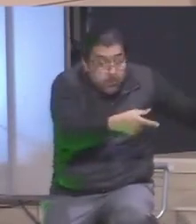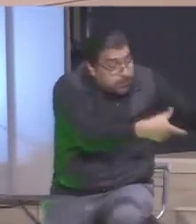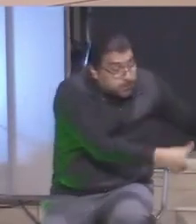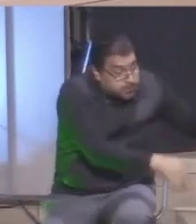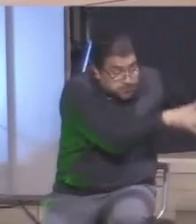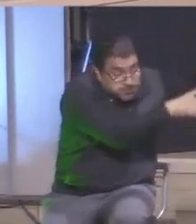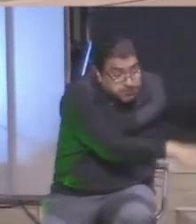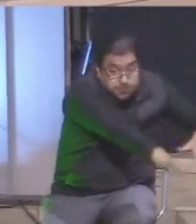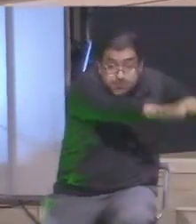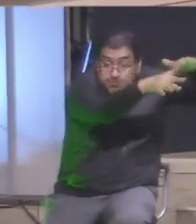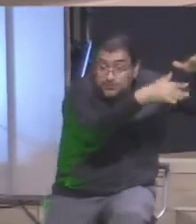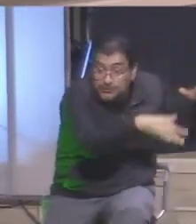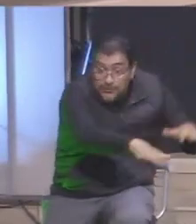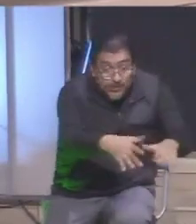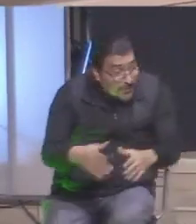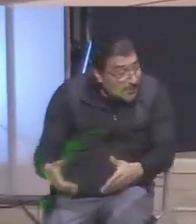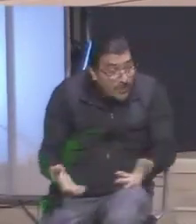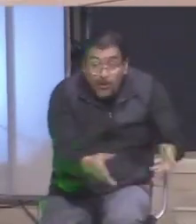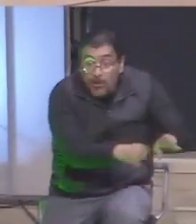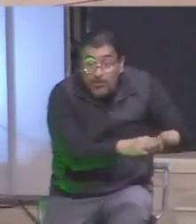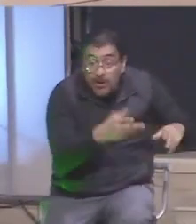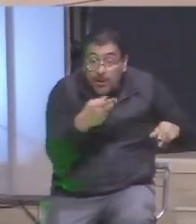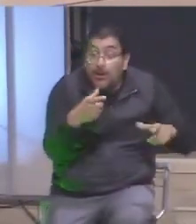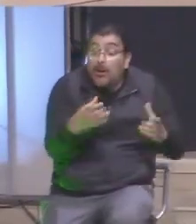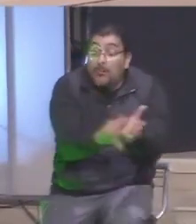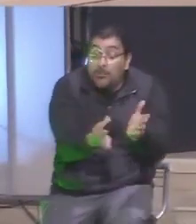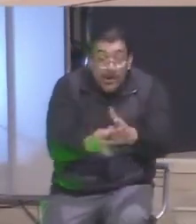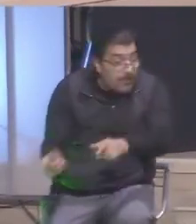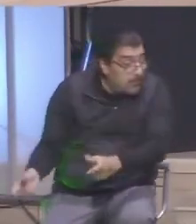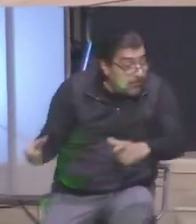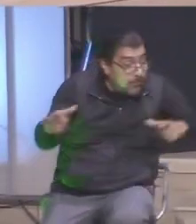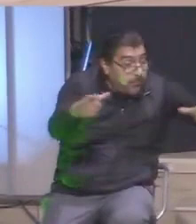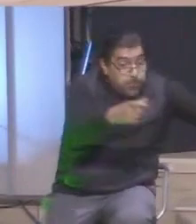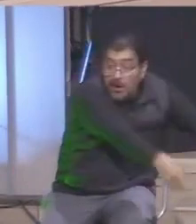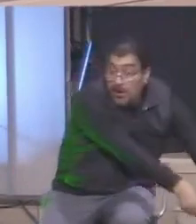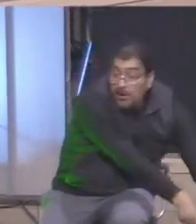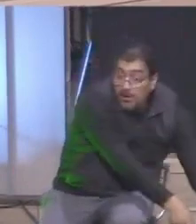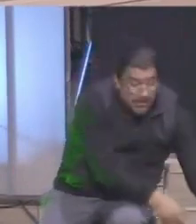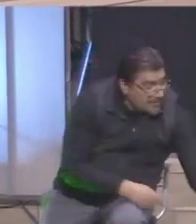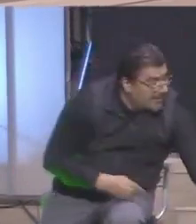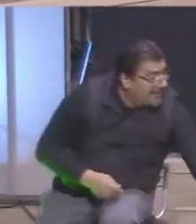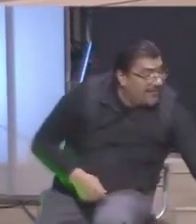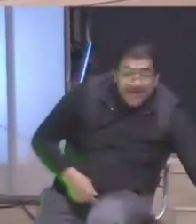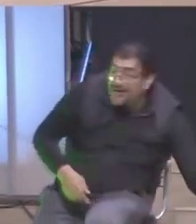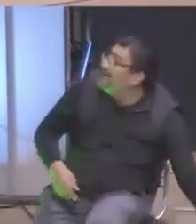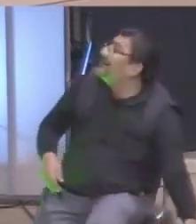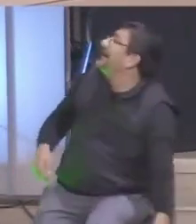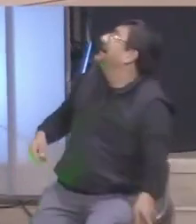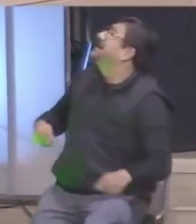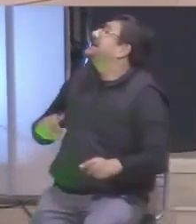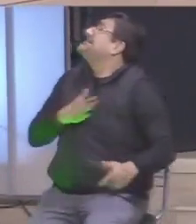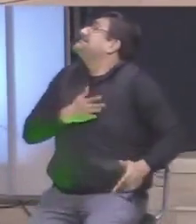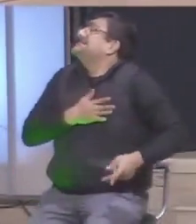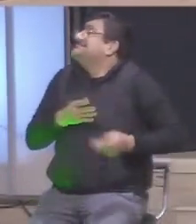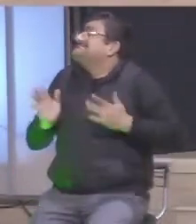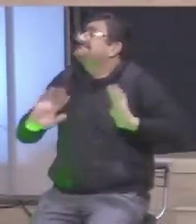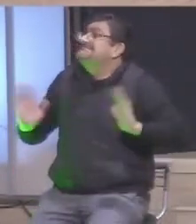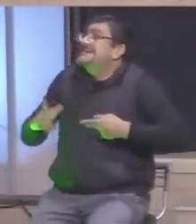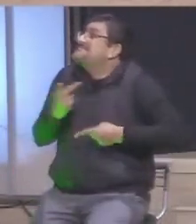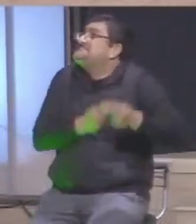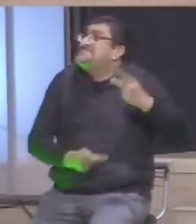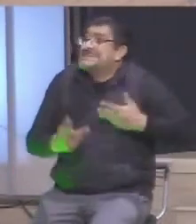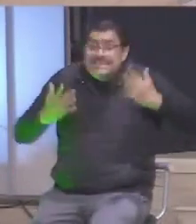ticket del Home depo con el seguro Ay Ay señor mío era prestada